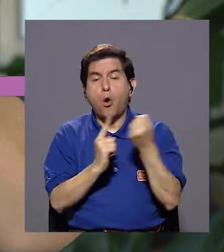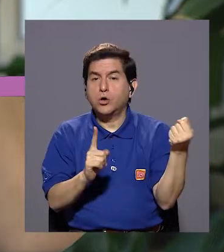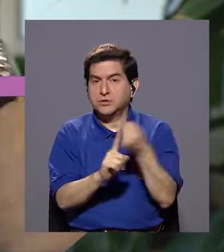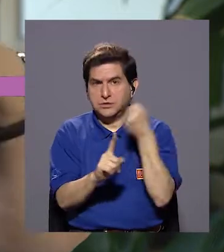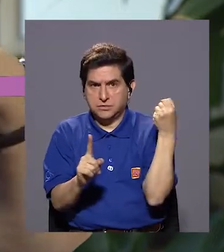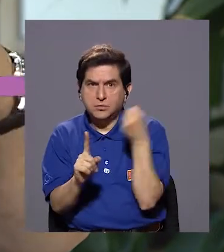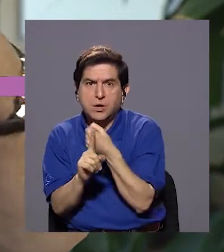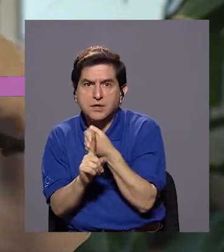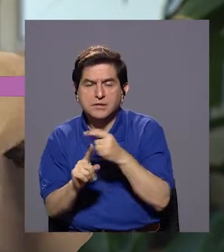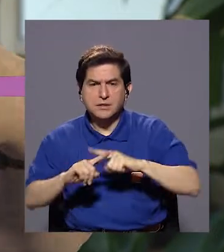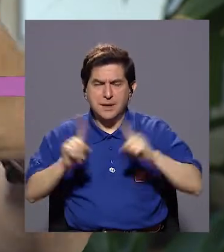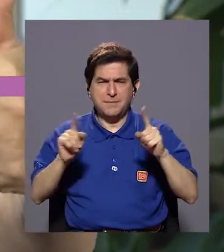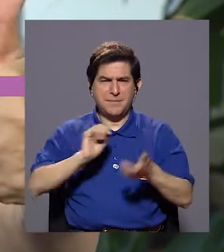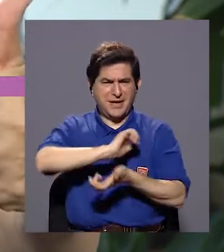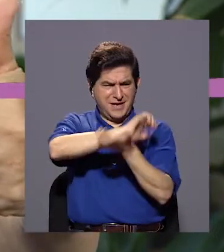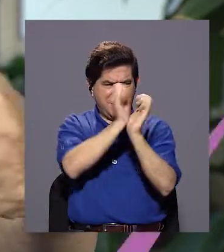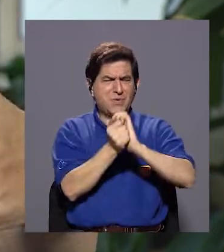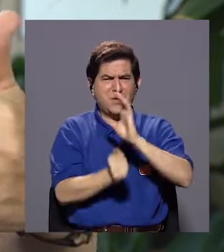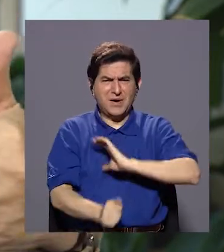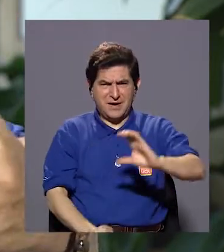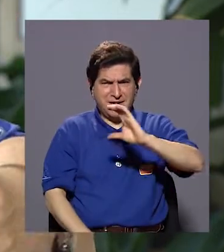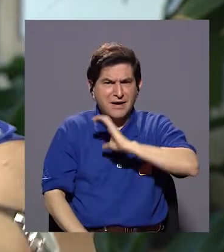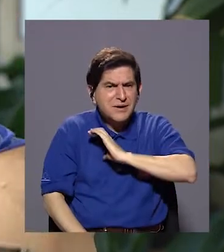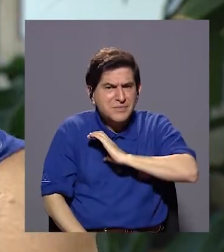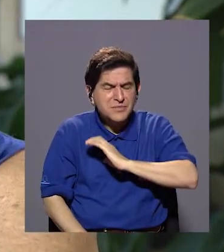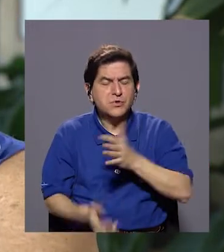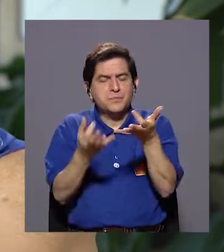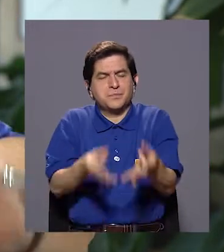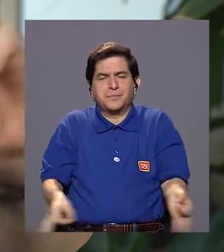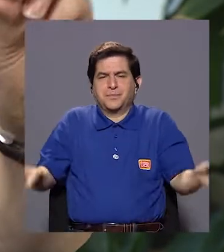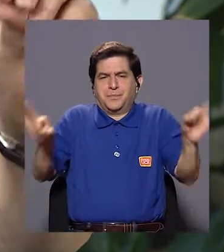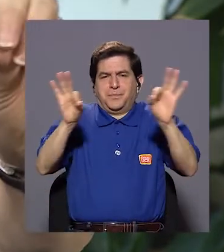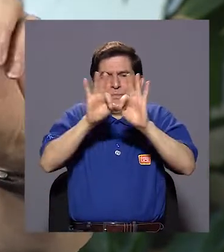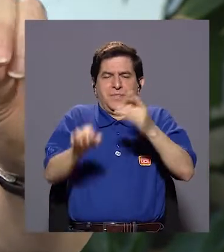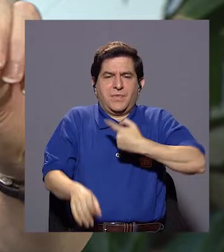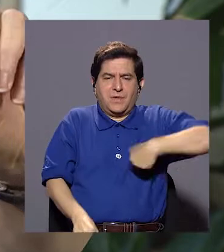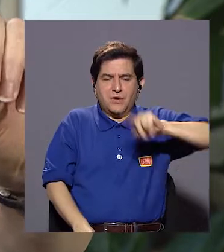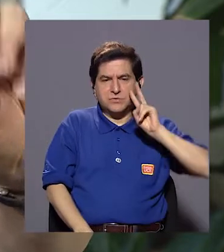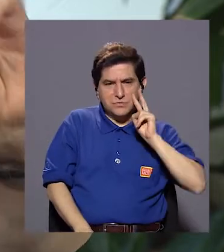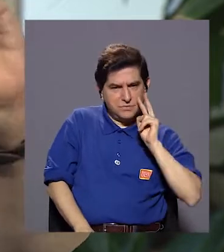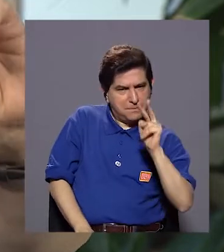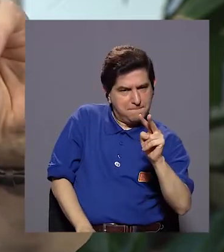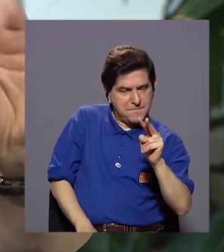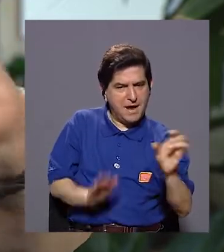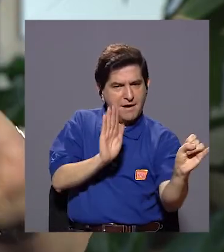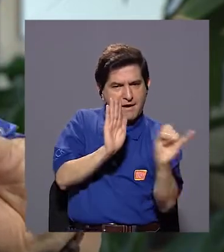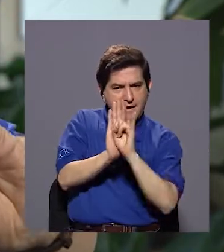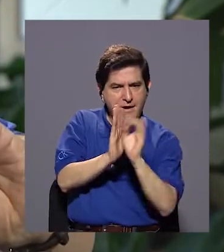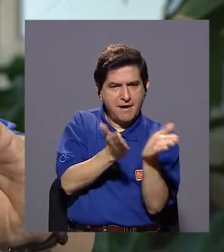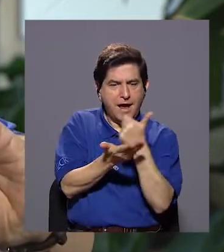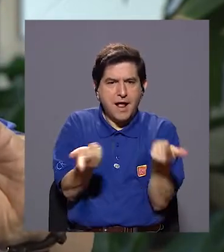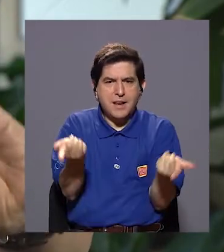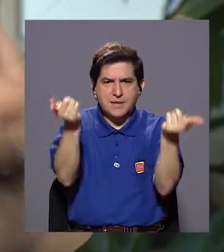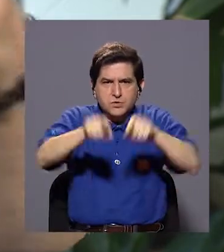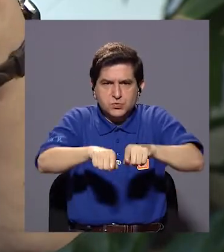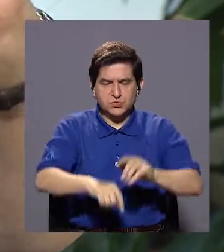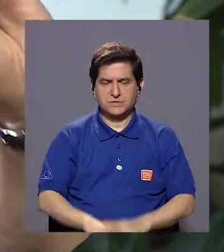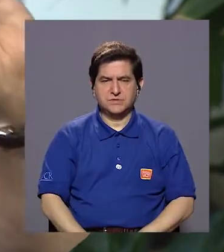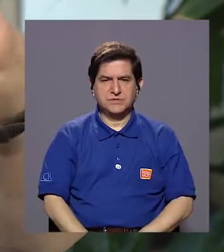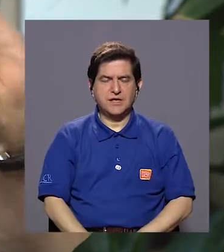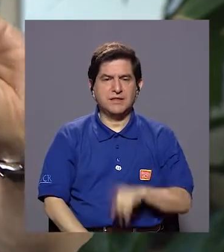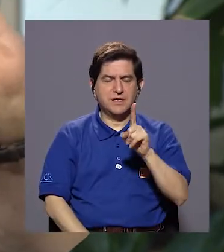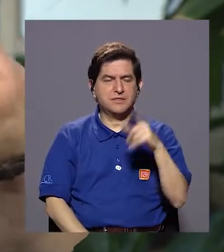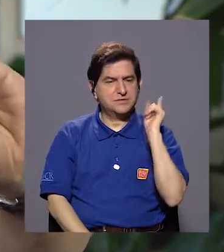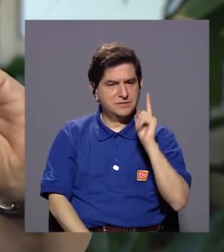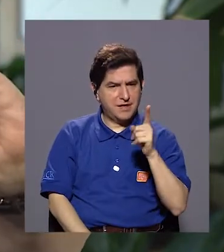de violencia, pero los cambios en el comportamiento son fundamentales para que nosotros podamos ver o identificar algo está pasando, ¿verdad? Es como